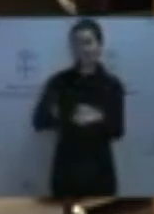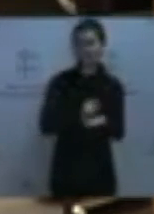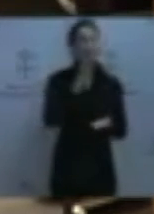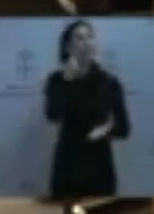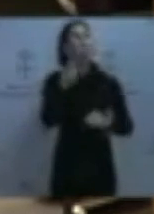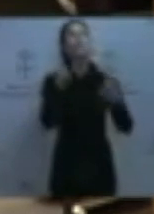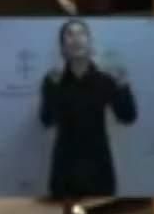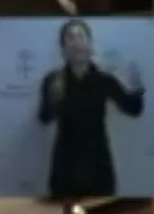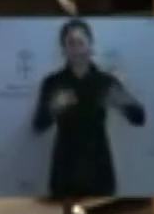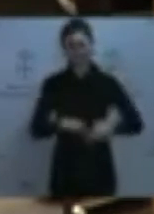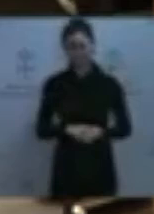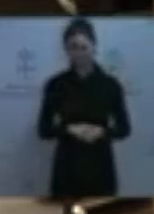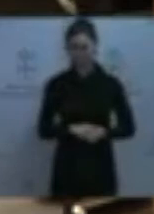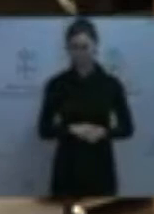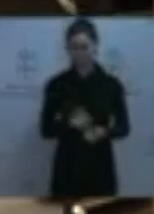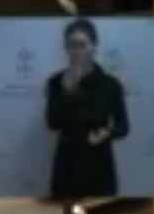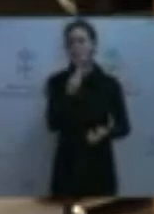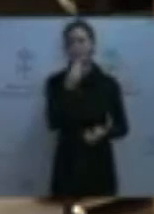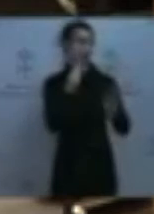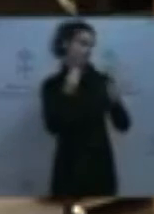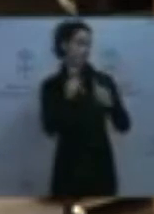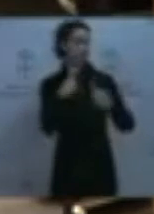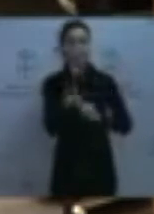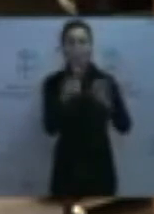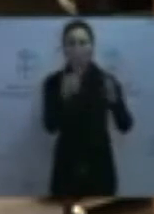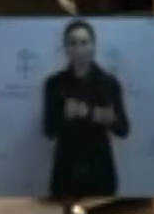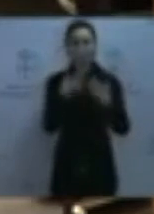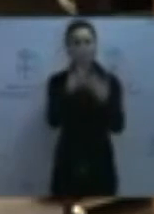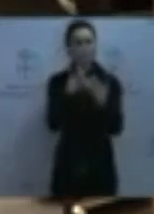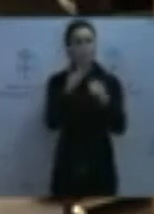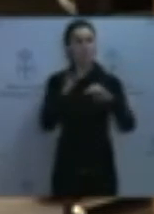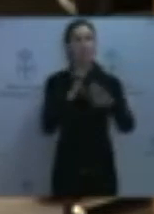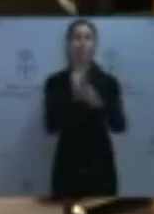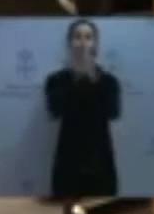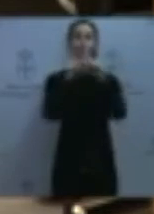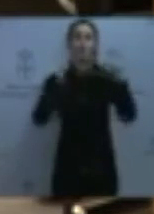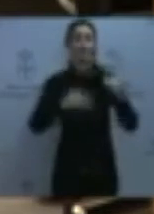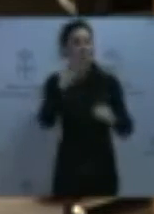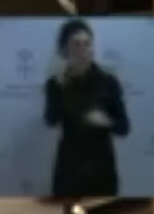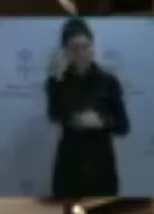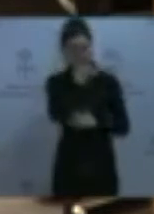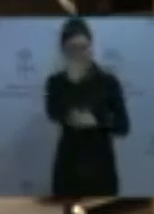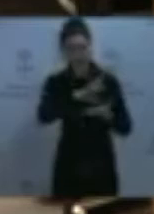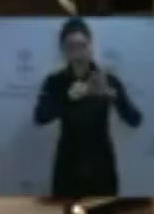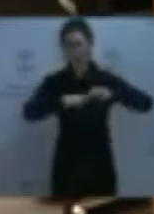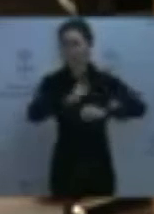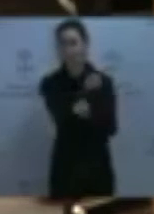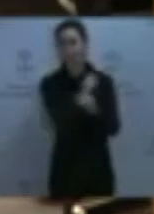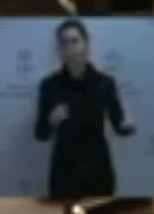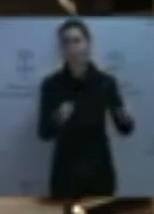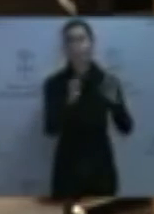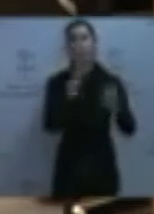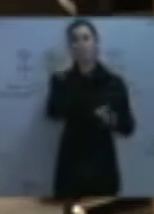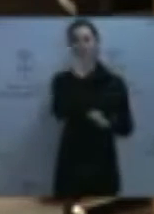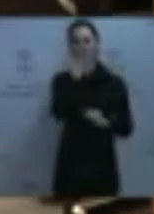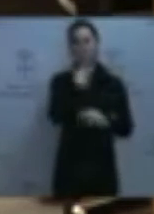sirven determinadas medidas cosméticas para luchar contra la brecha salarial cuando no tienen credibilidad para poder aplicarlas? Y hay un problema de credibilidad